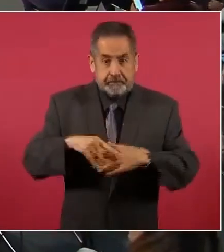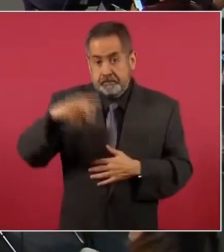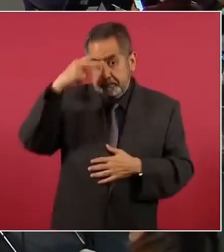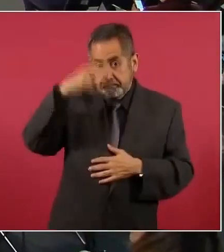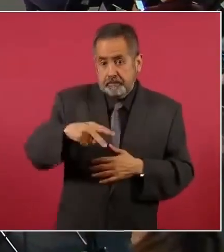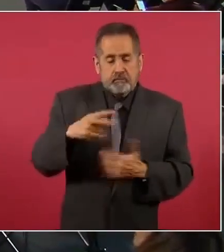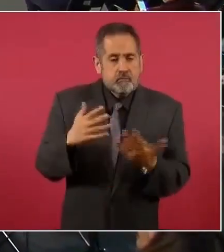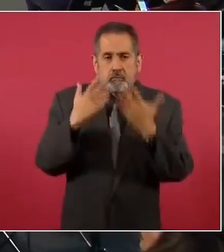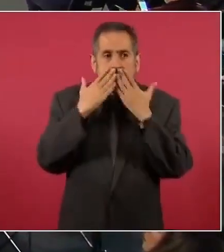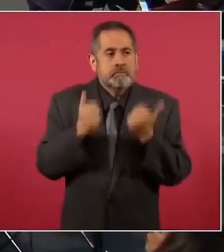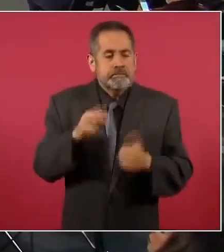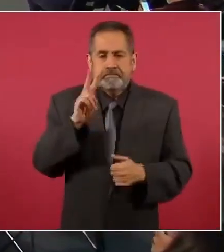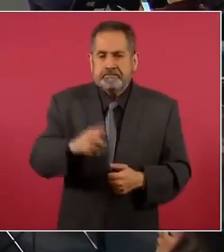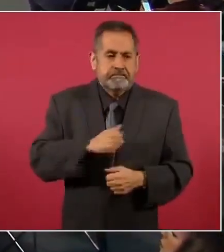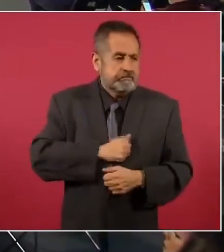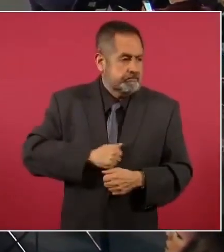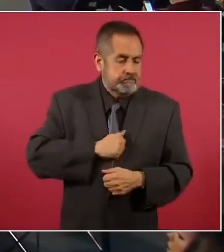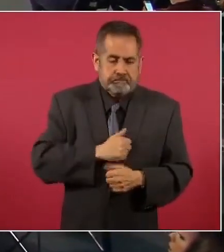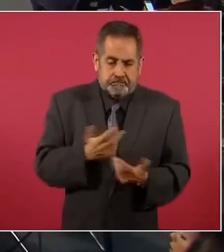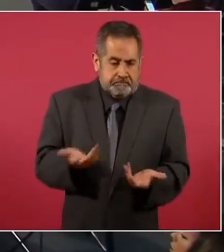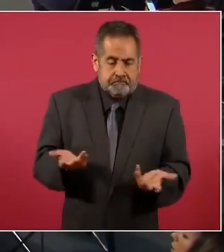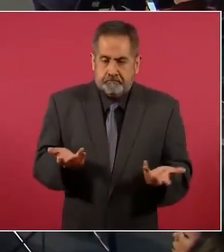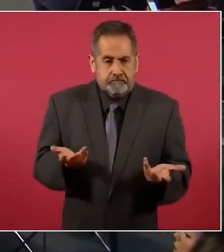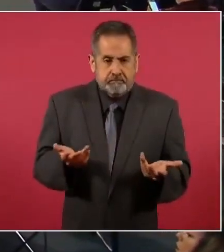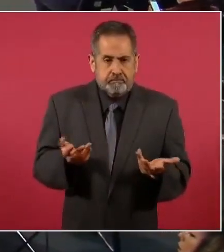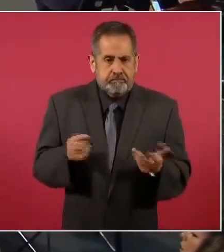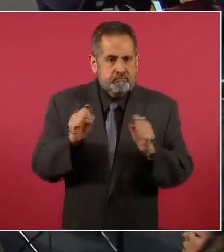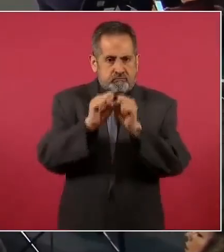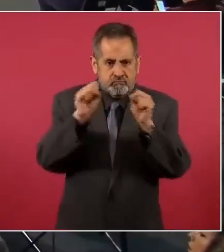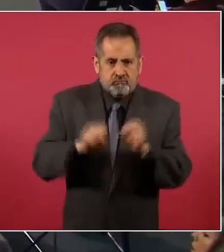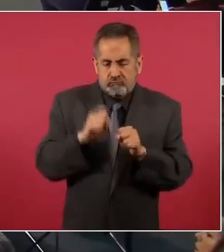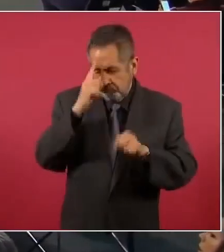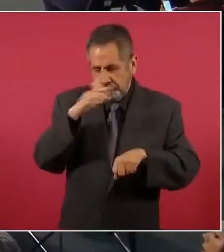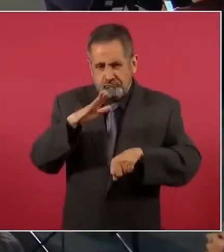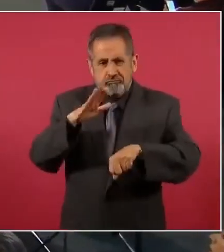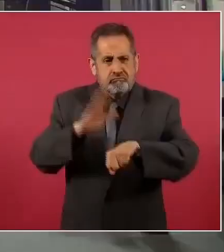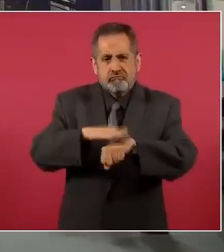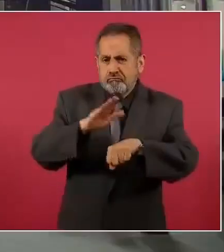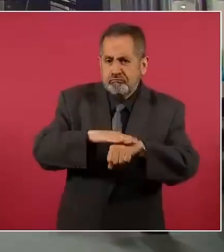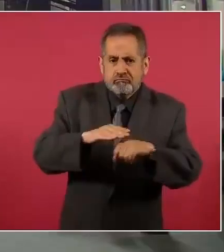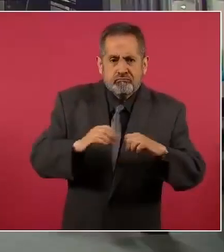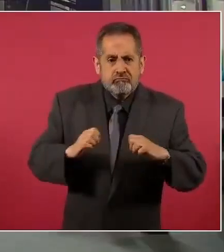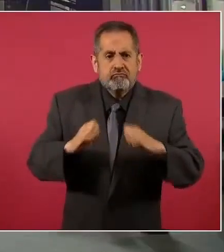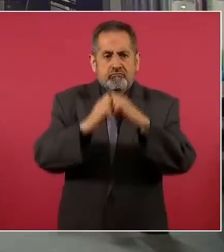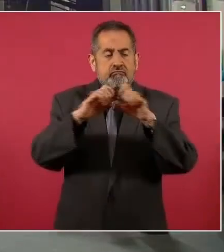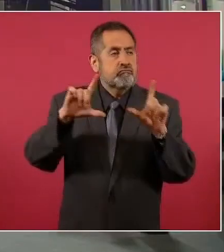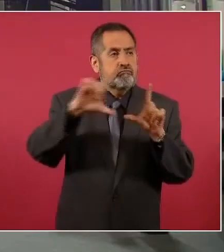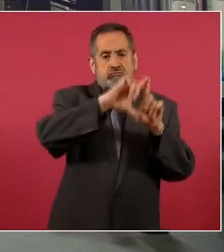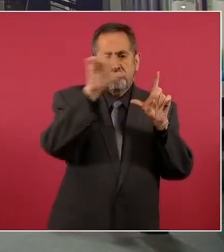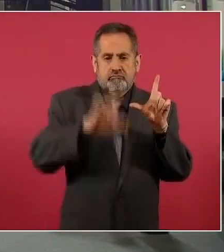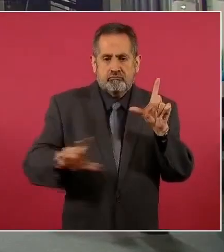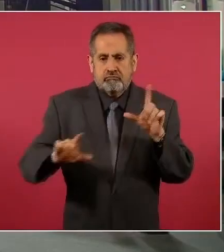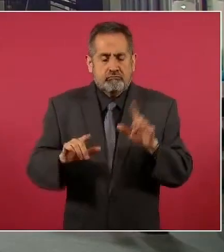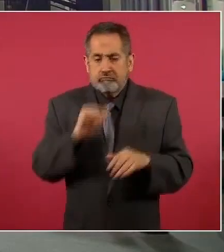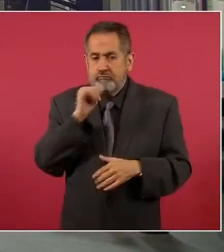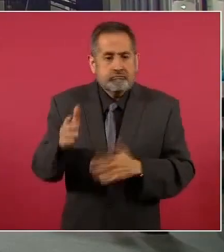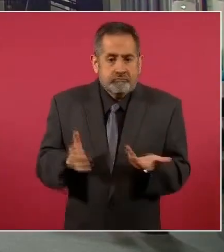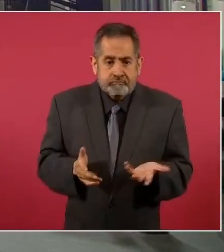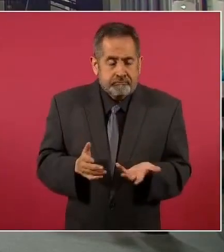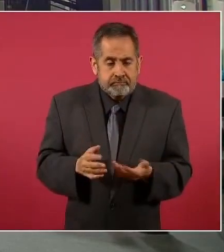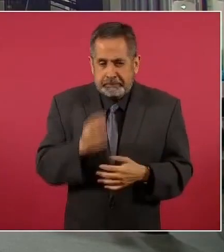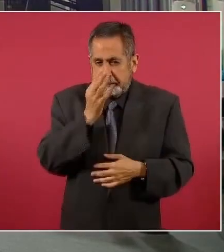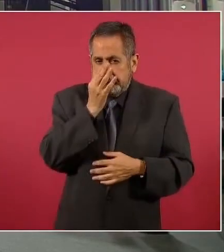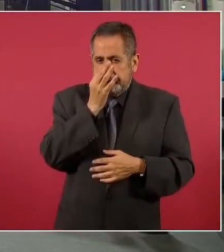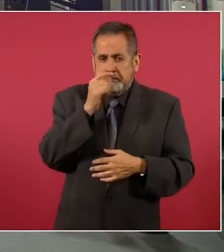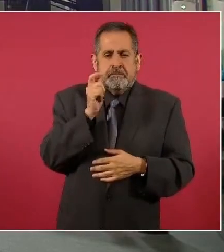México no tiene, desgraciadamente, un sistema de alerta a nivel nacional. Lo tiene nada más en la franja que